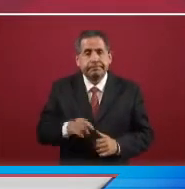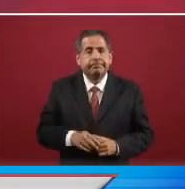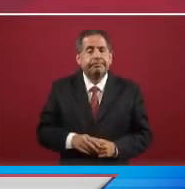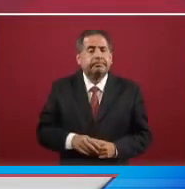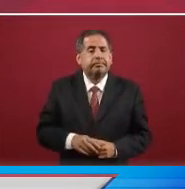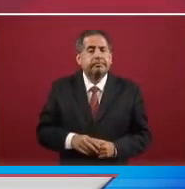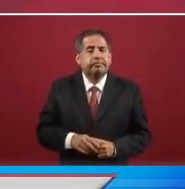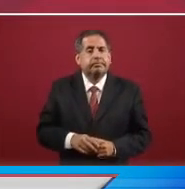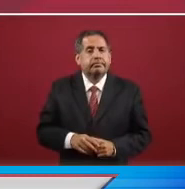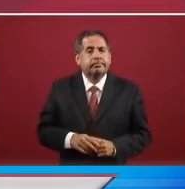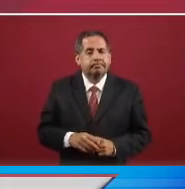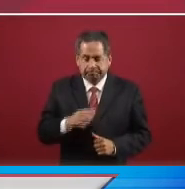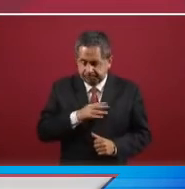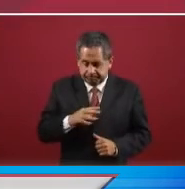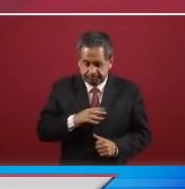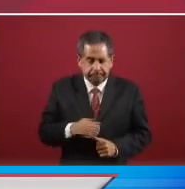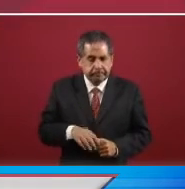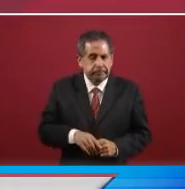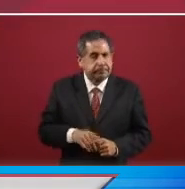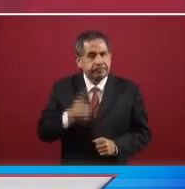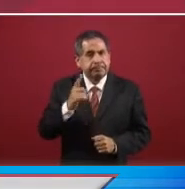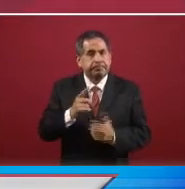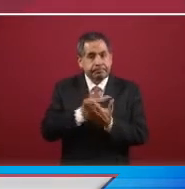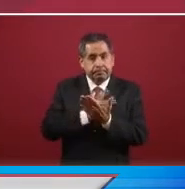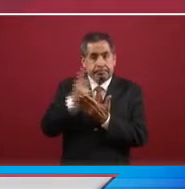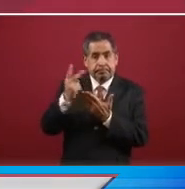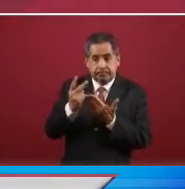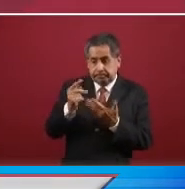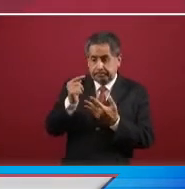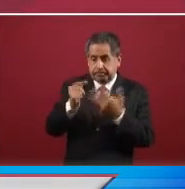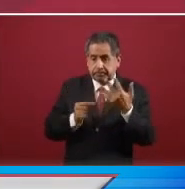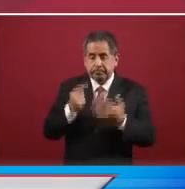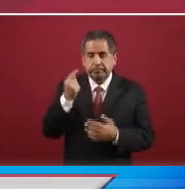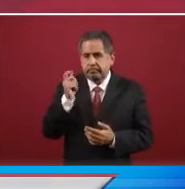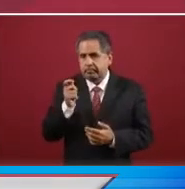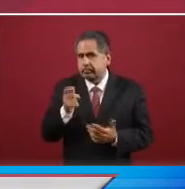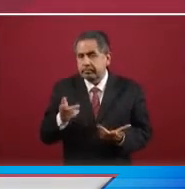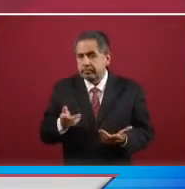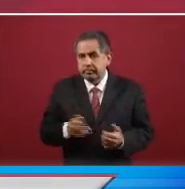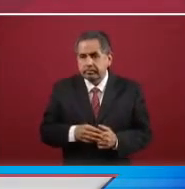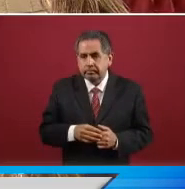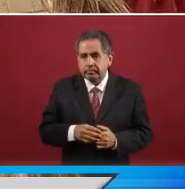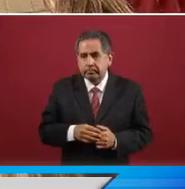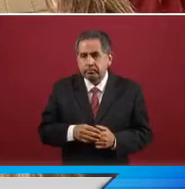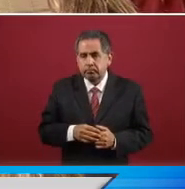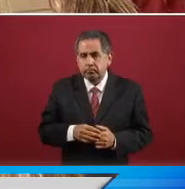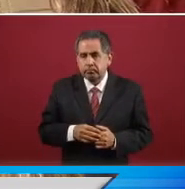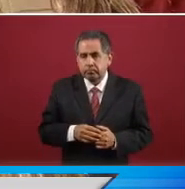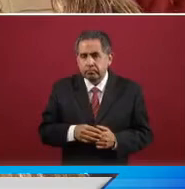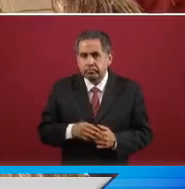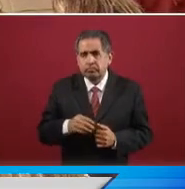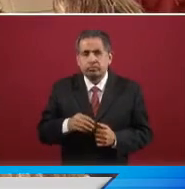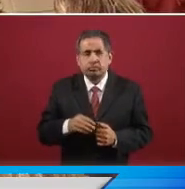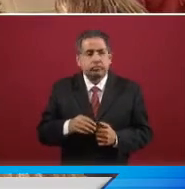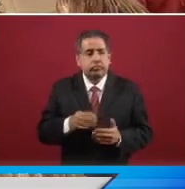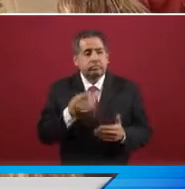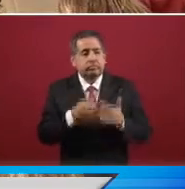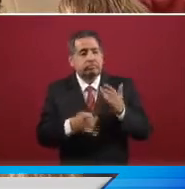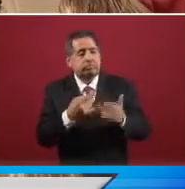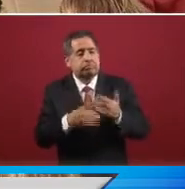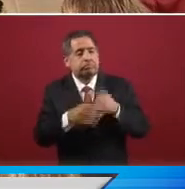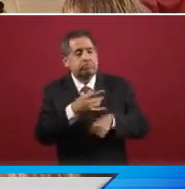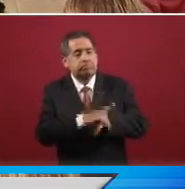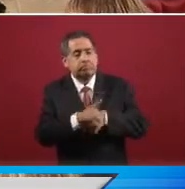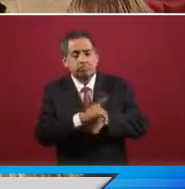federal y los campesinos. Incluso realizaron bloqueos de caminos para que el gobierno no entregara los fertilizantes. Esto se dio de manera importante en la zona